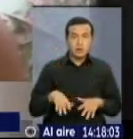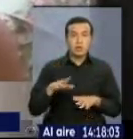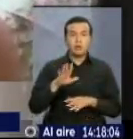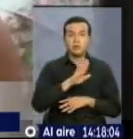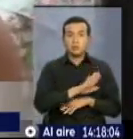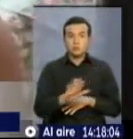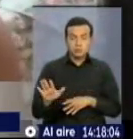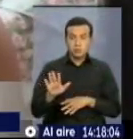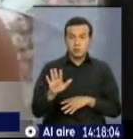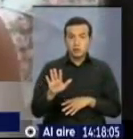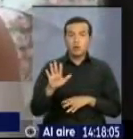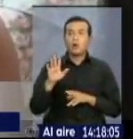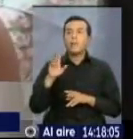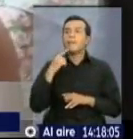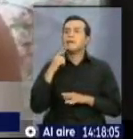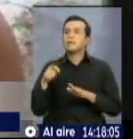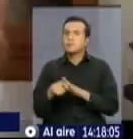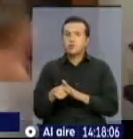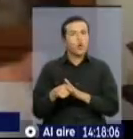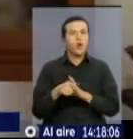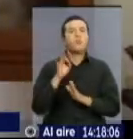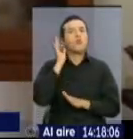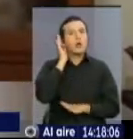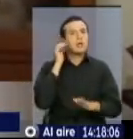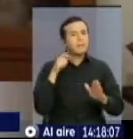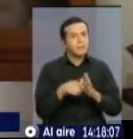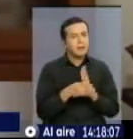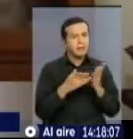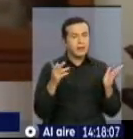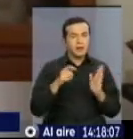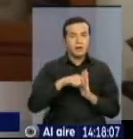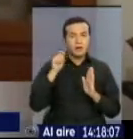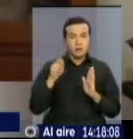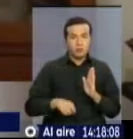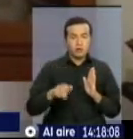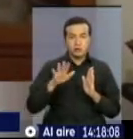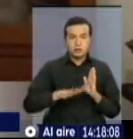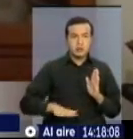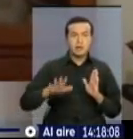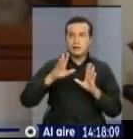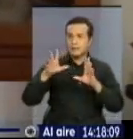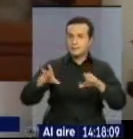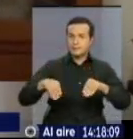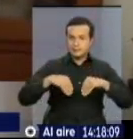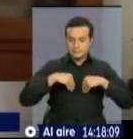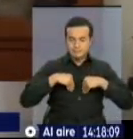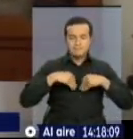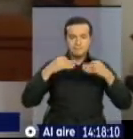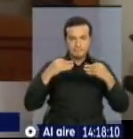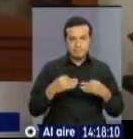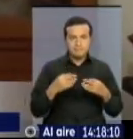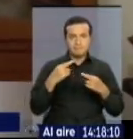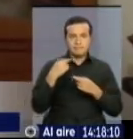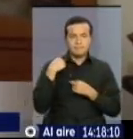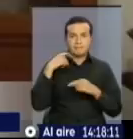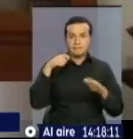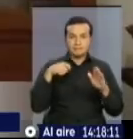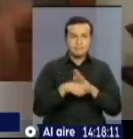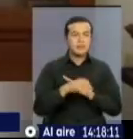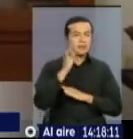homicidio y no por femicidio, pero no puede ser así. La señora jueza de Villanzas acogió los cargos por